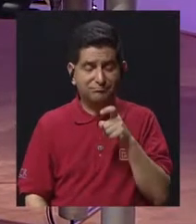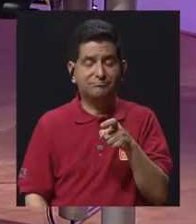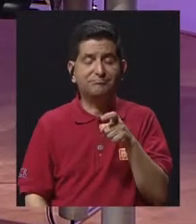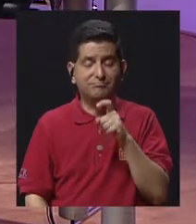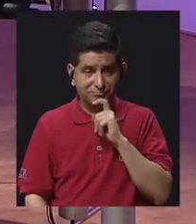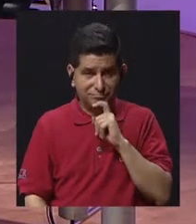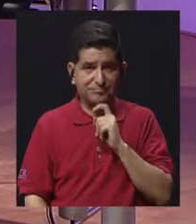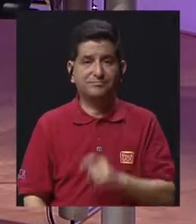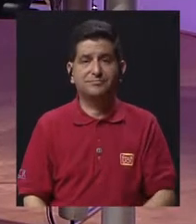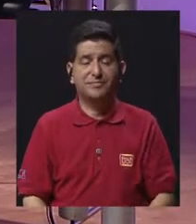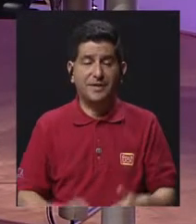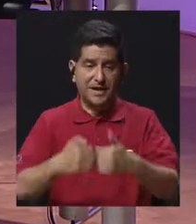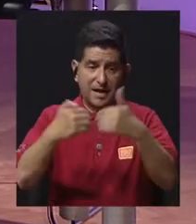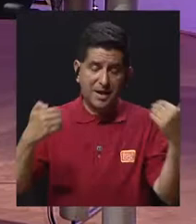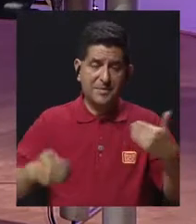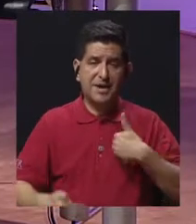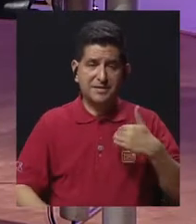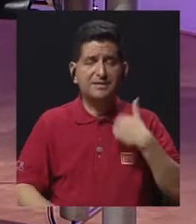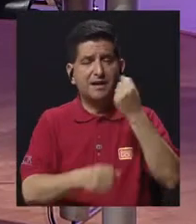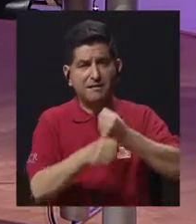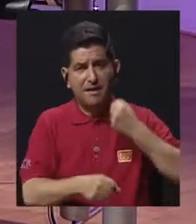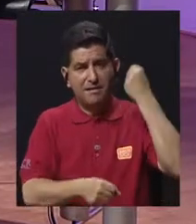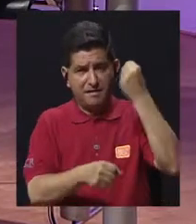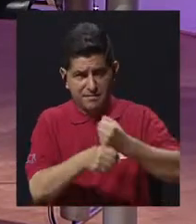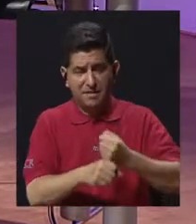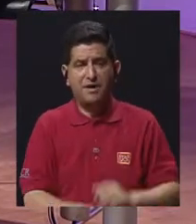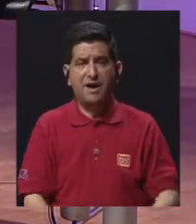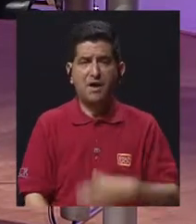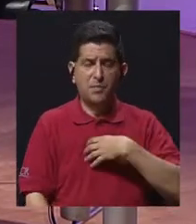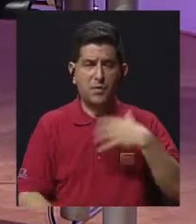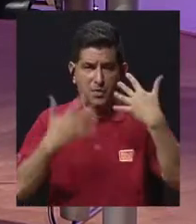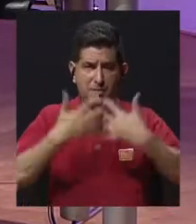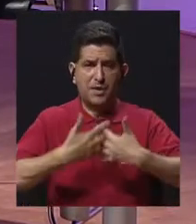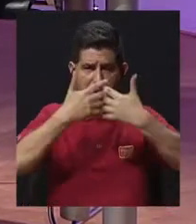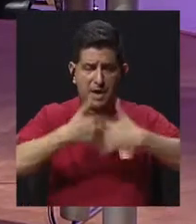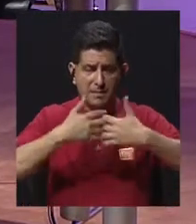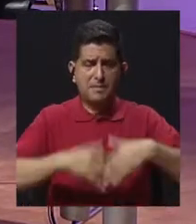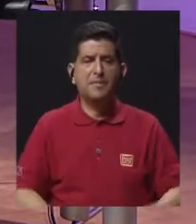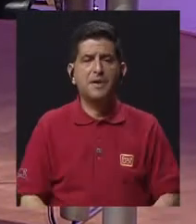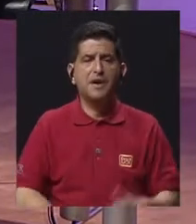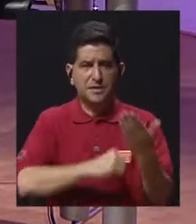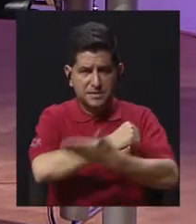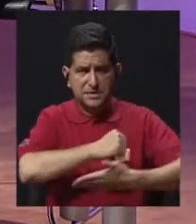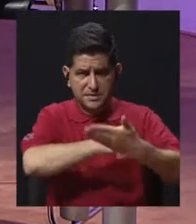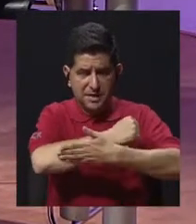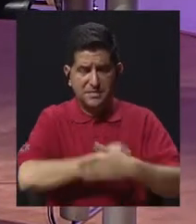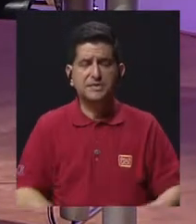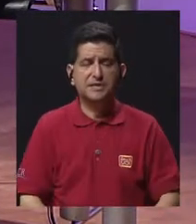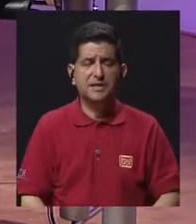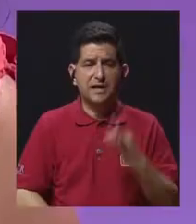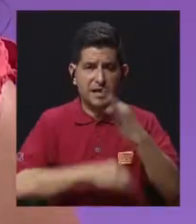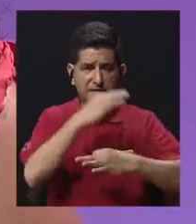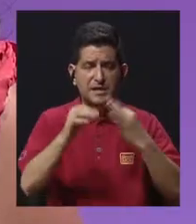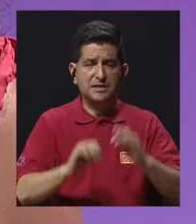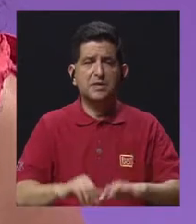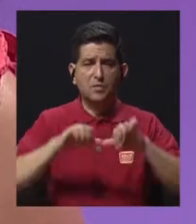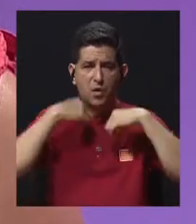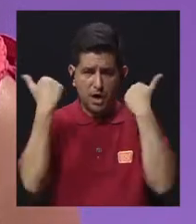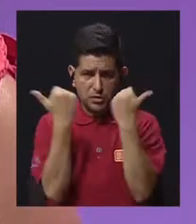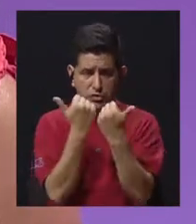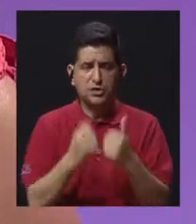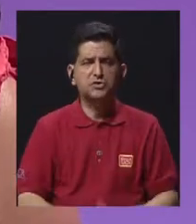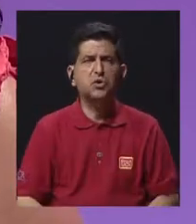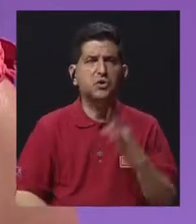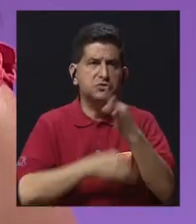porque aparte de que tenemos que ir a trabajar a nuestras empresas campesinas, empresas asociativas campesinas, que es como